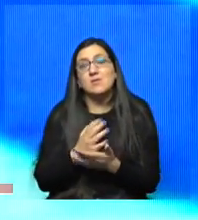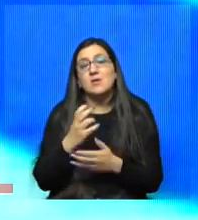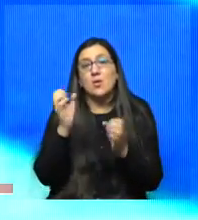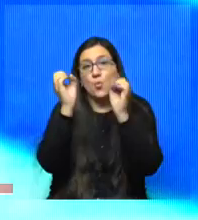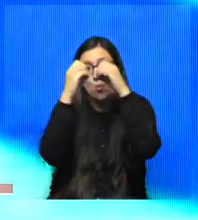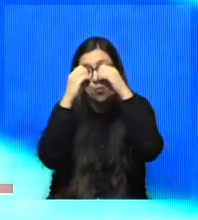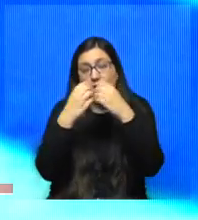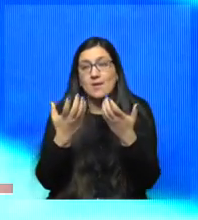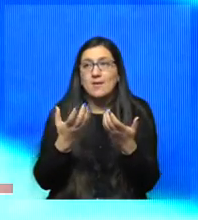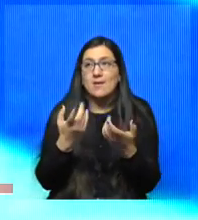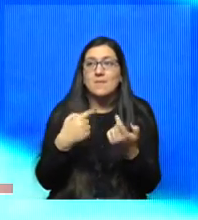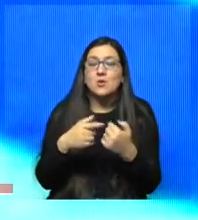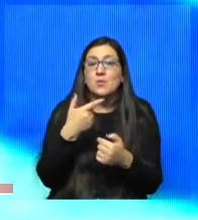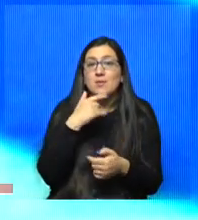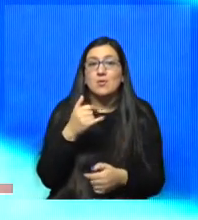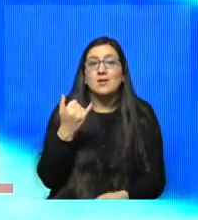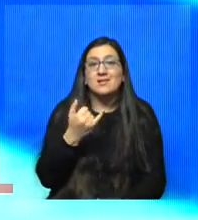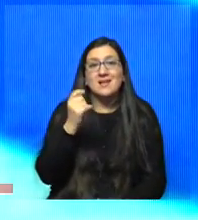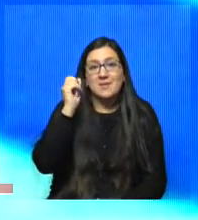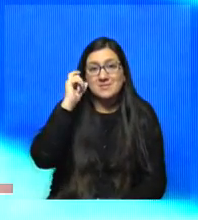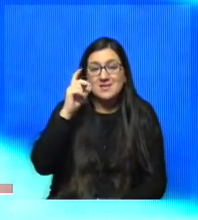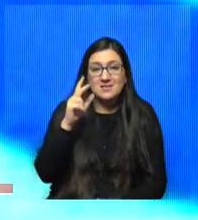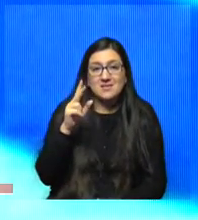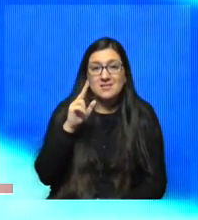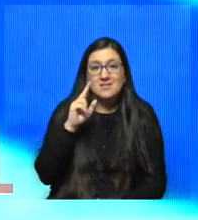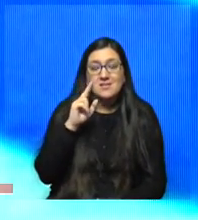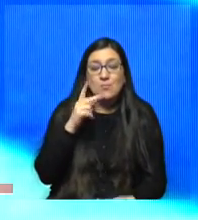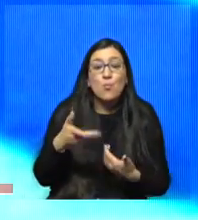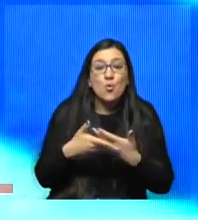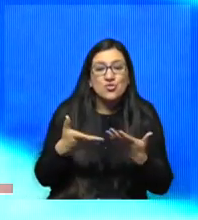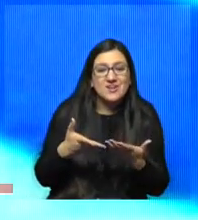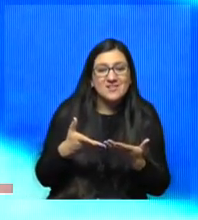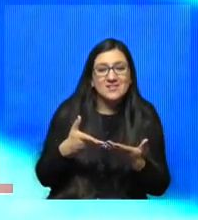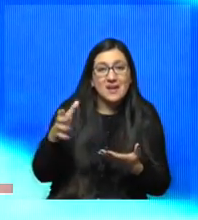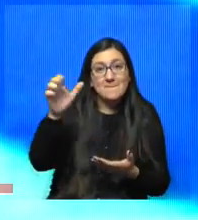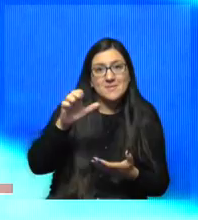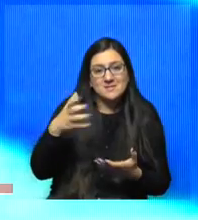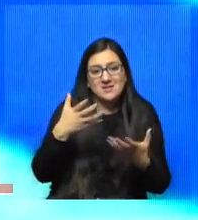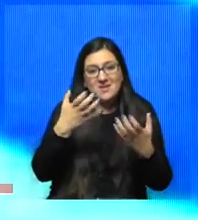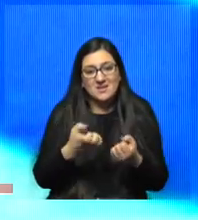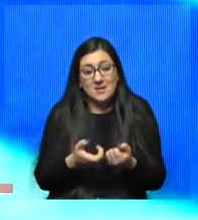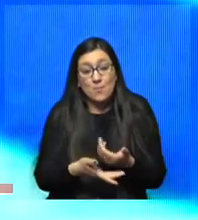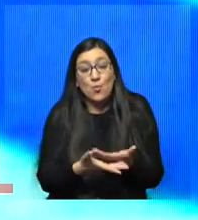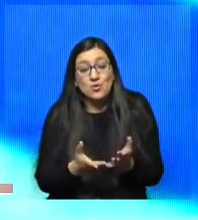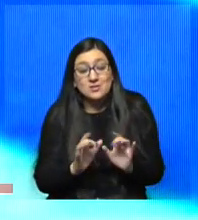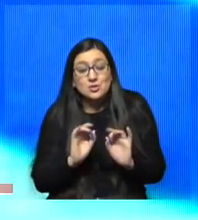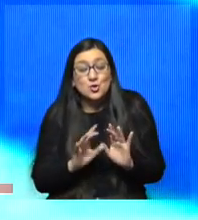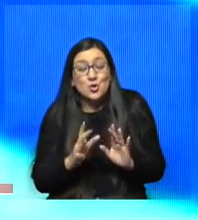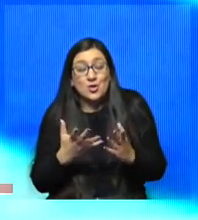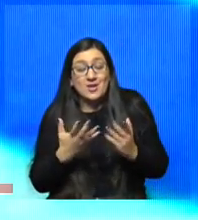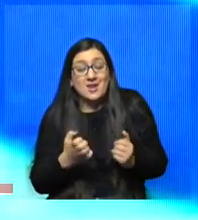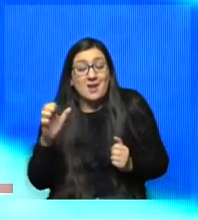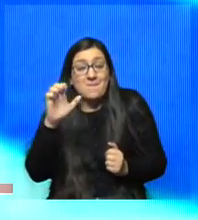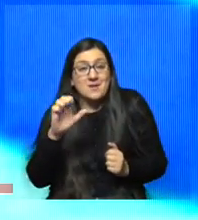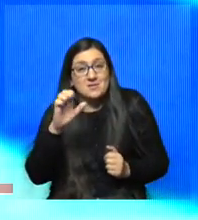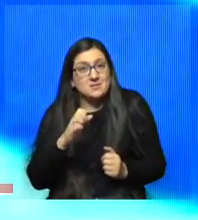aún mayor, porque el que tenga capacidad de hacerte ver lo que ellos quieren es demasiado poder. El que tenga capacidad